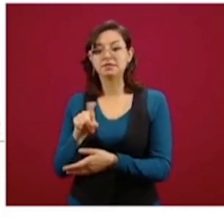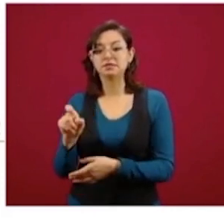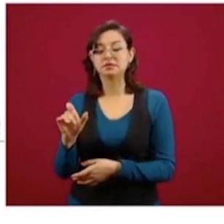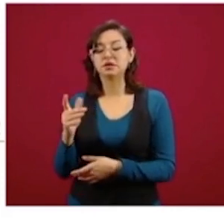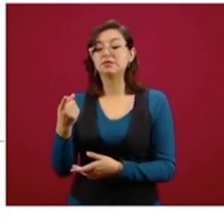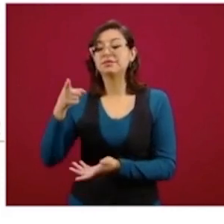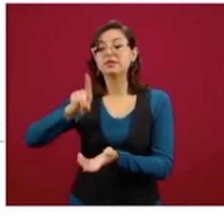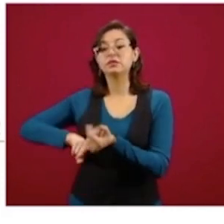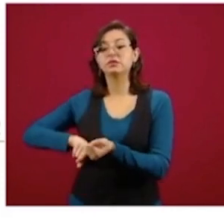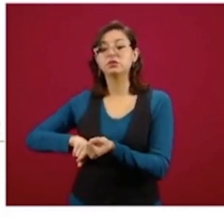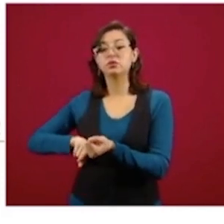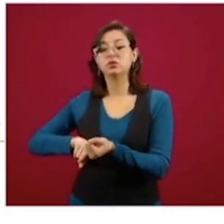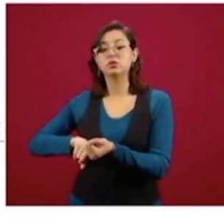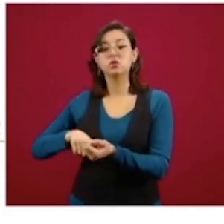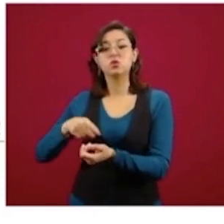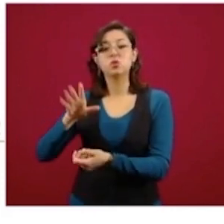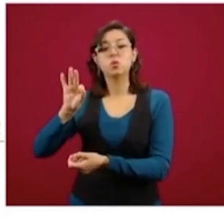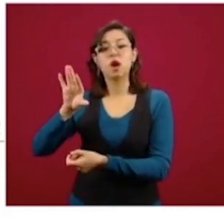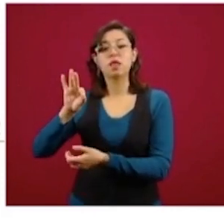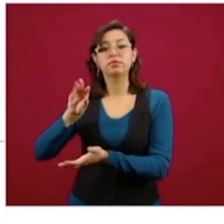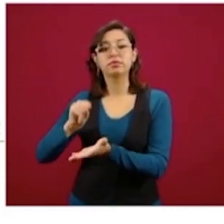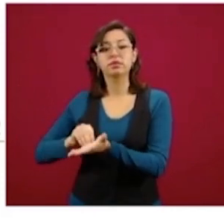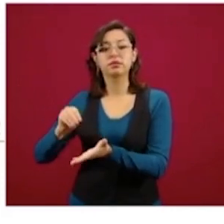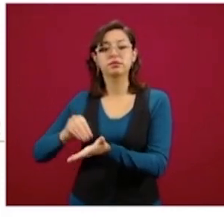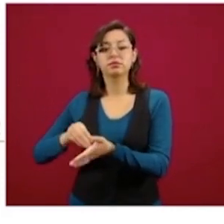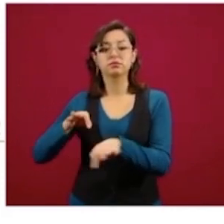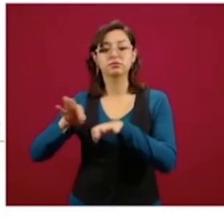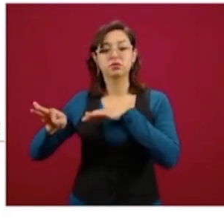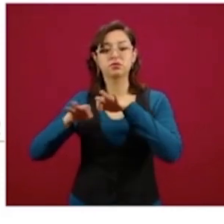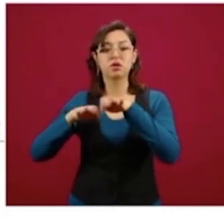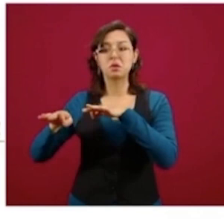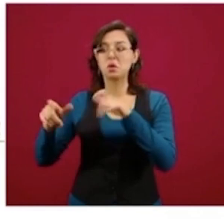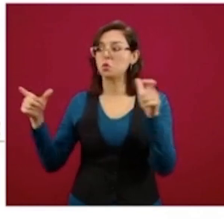con 40 en actividades ahora,